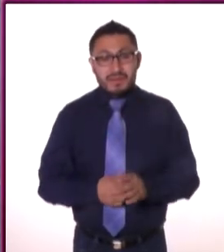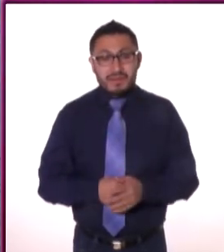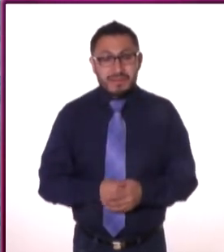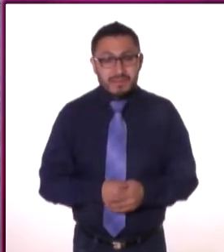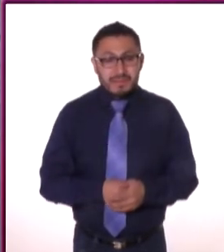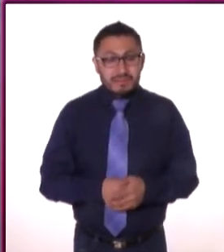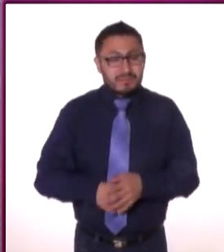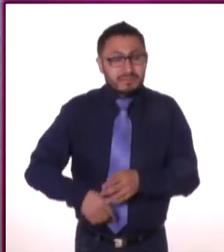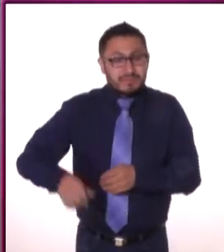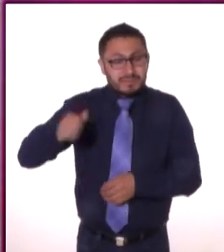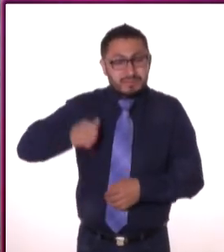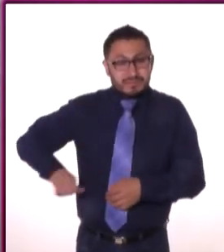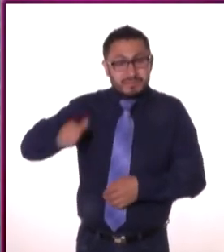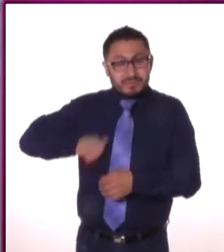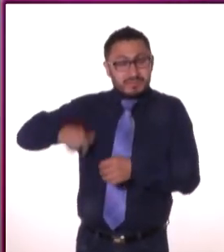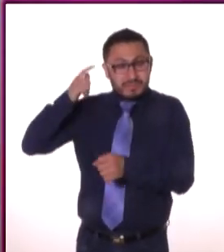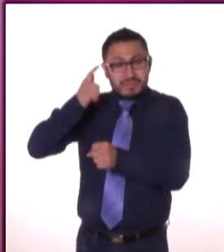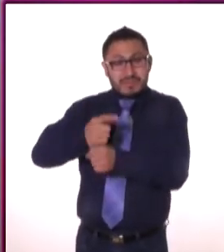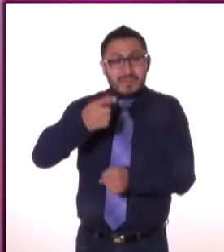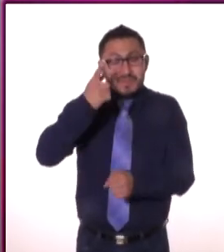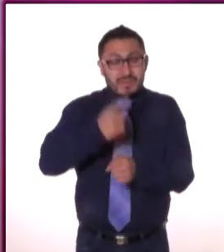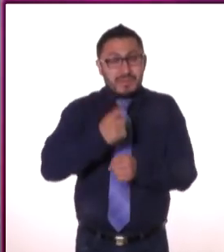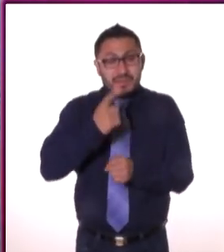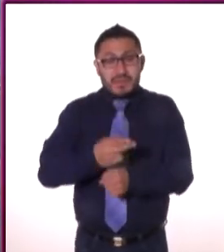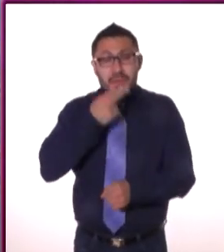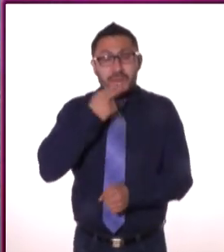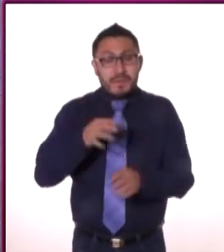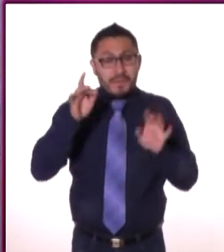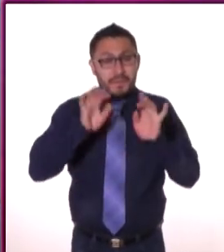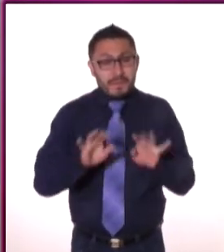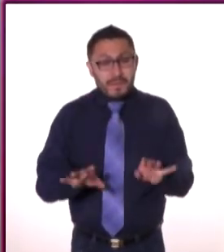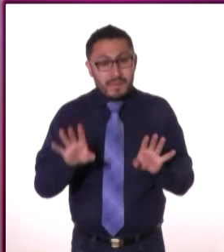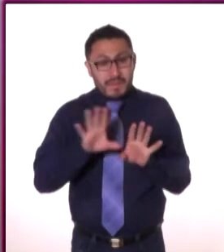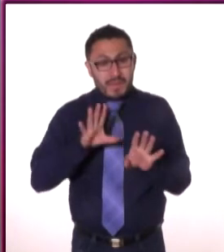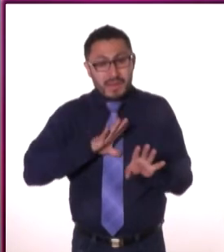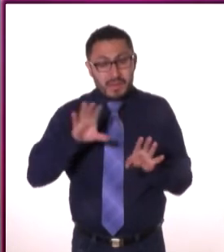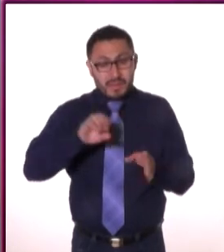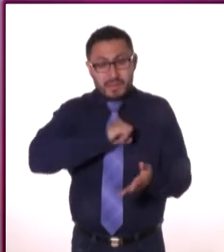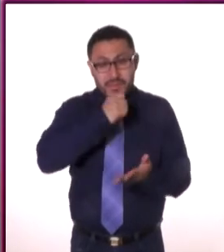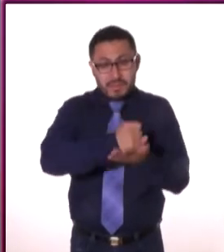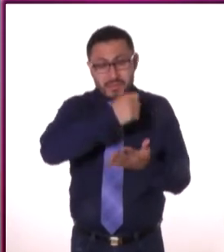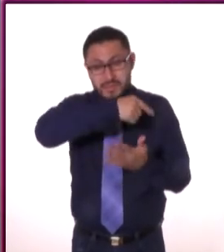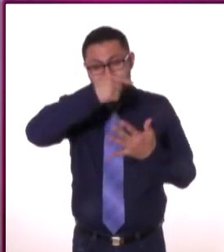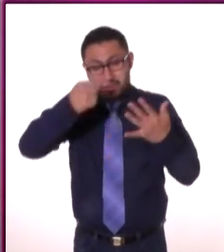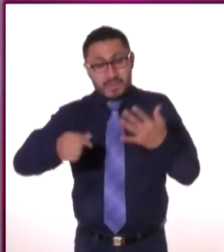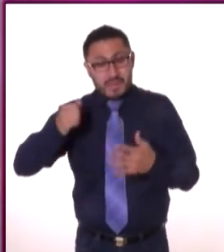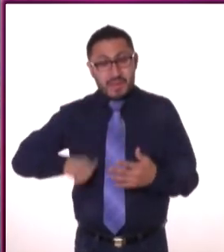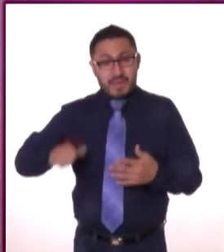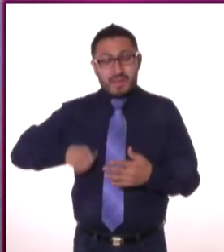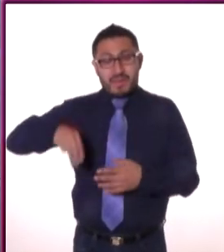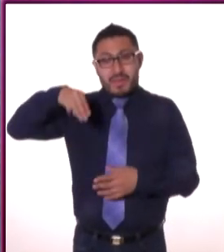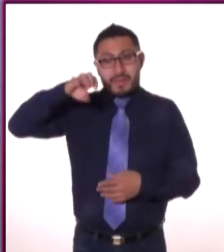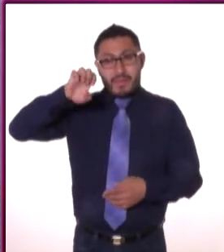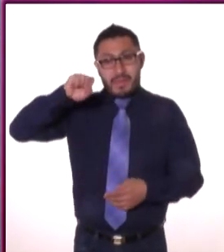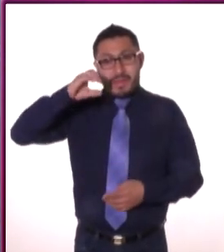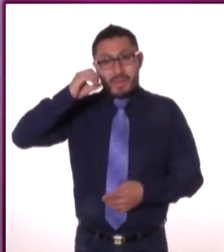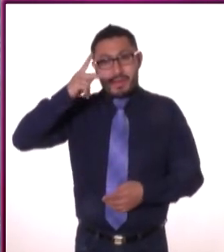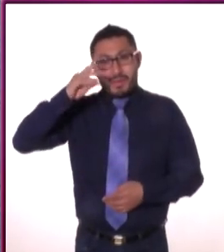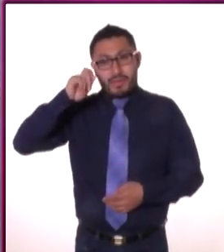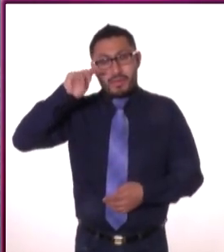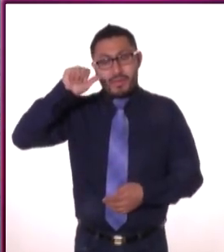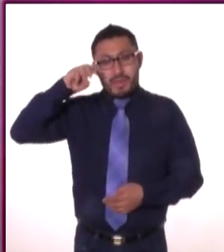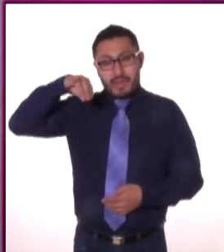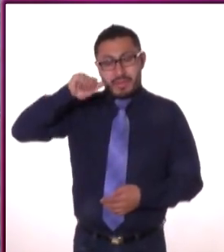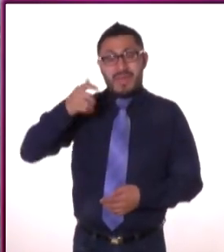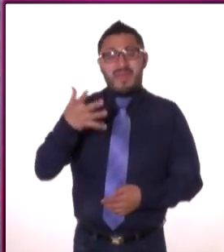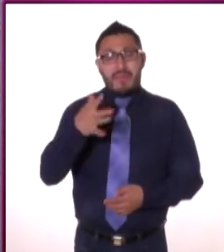se ha utilizado desde la antigüedad. Ajá. Su primer uso documentado data de una serie de sellos que va hasta la antigua Mesopotamia, hace